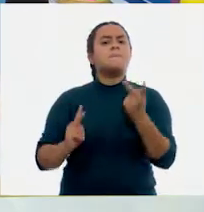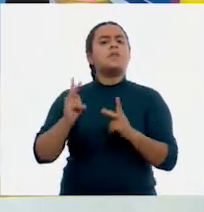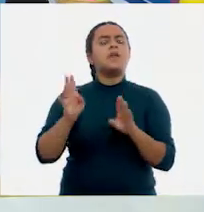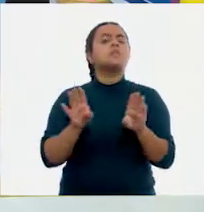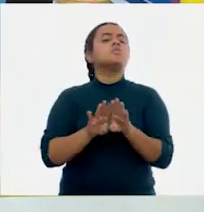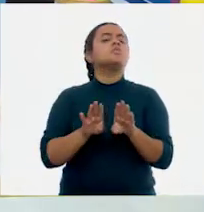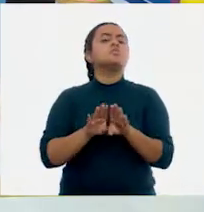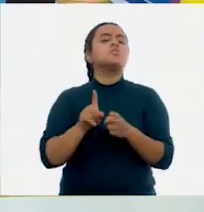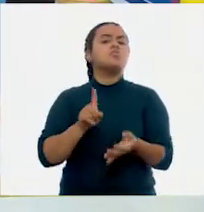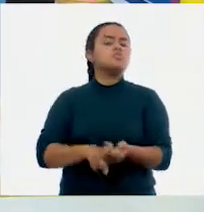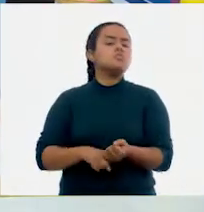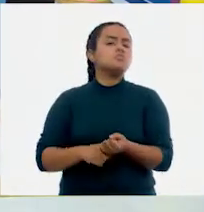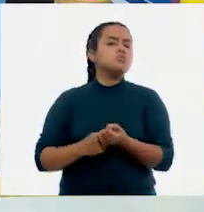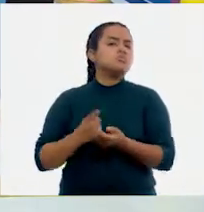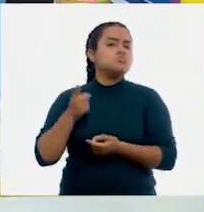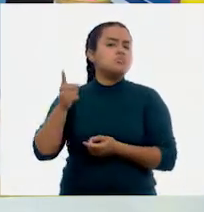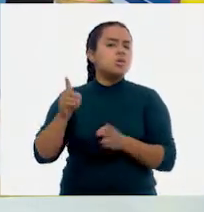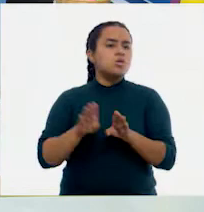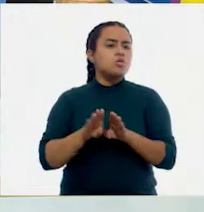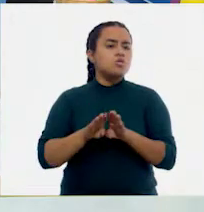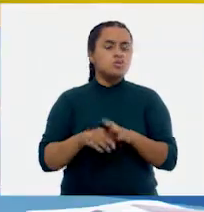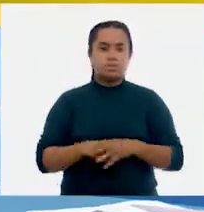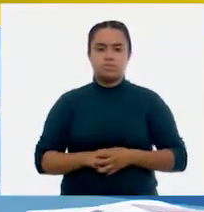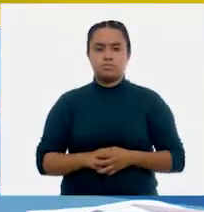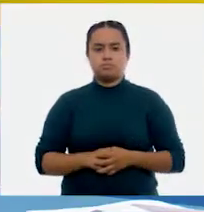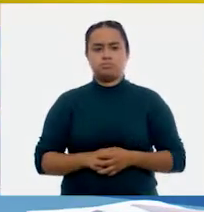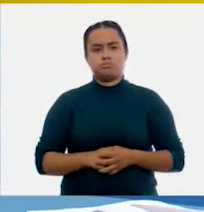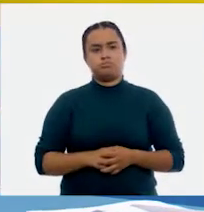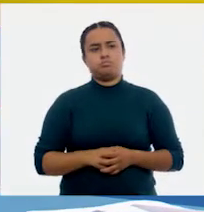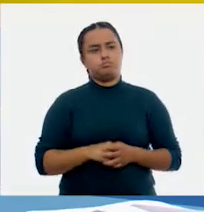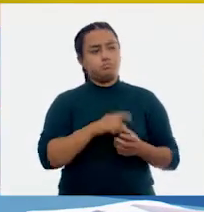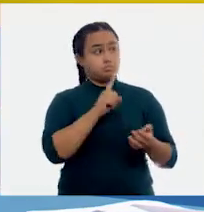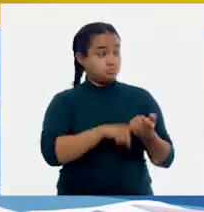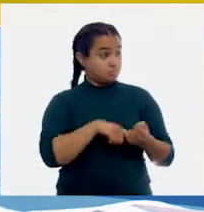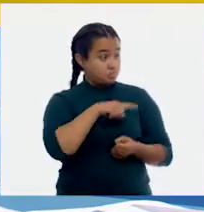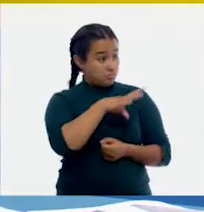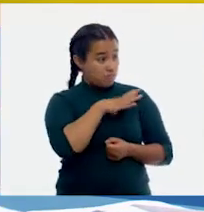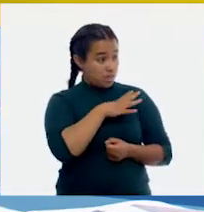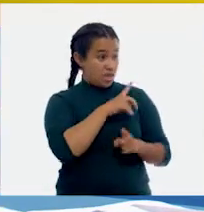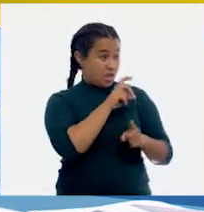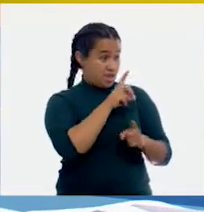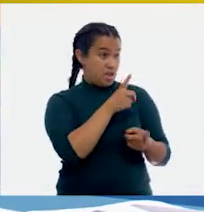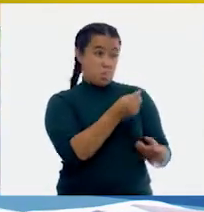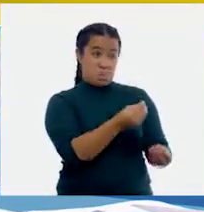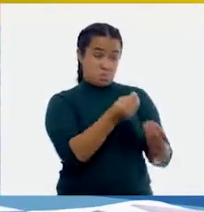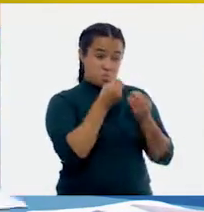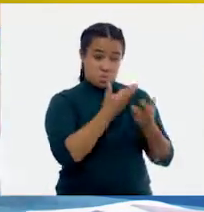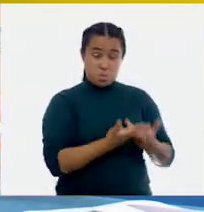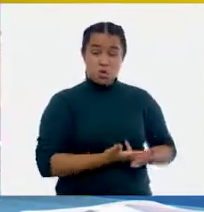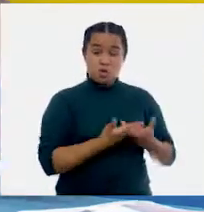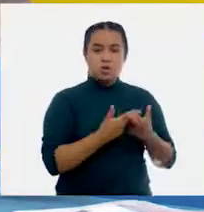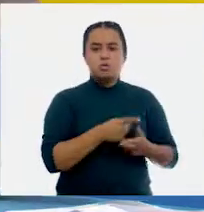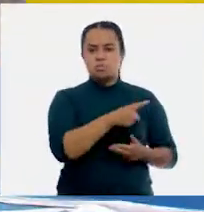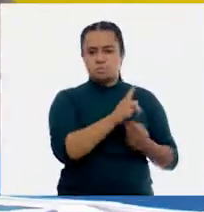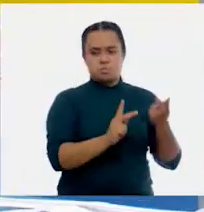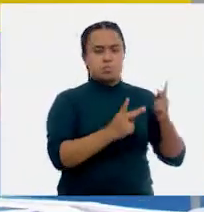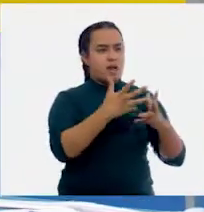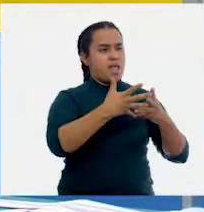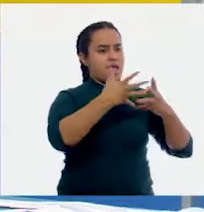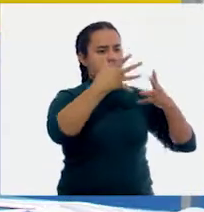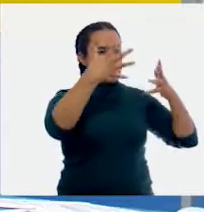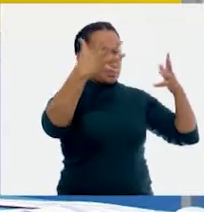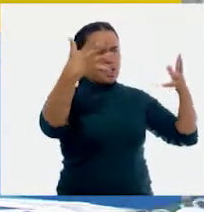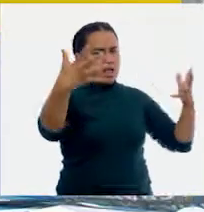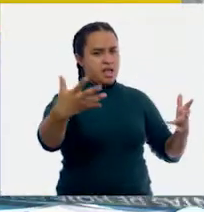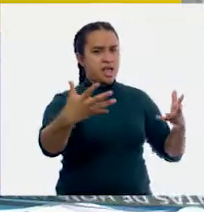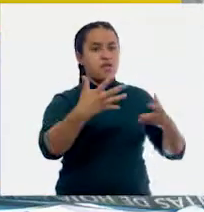el tipo de plantas en ese ecosistema de la selva? Pues como tienen mucha agua, entonces deben de ser unas plantas muy grandes, con